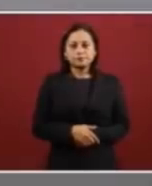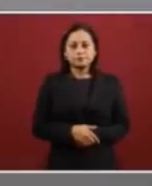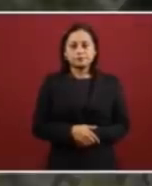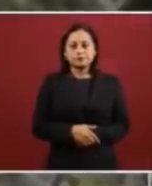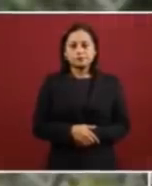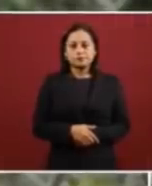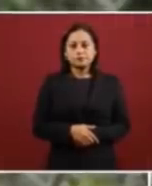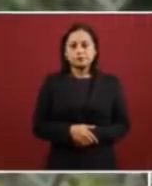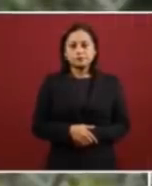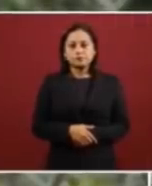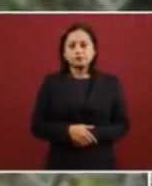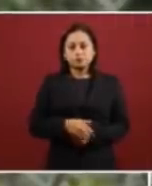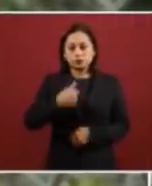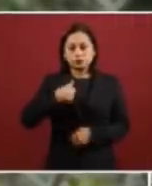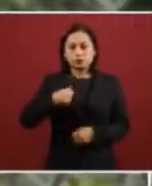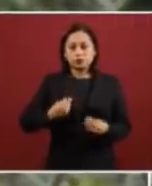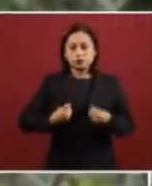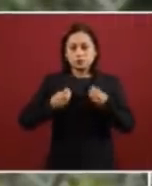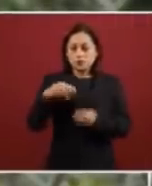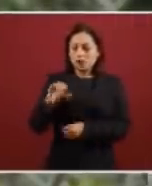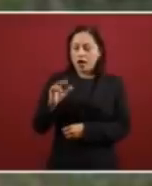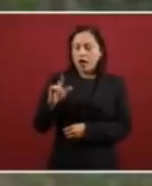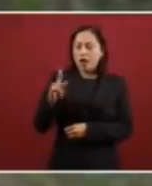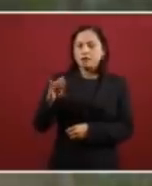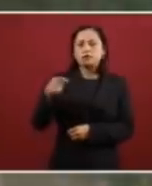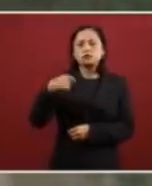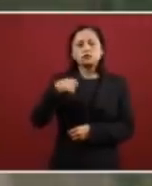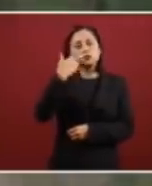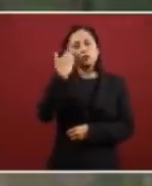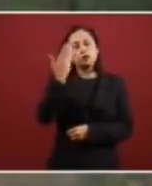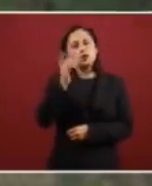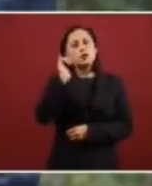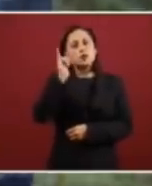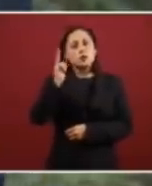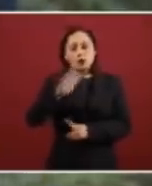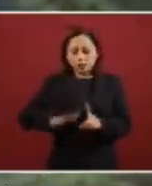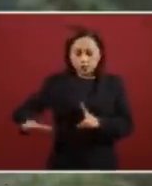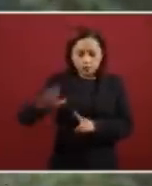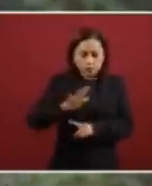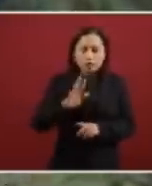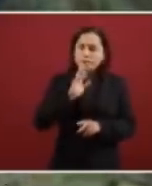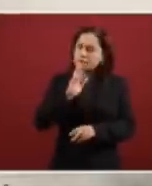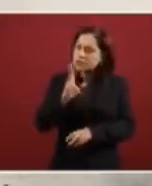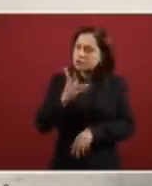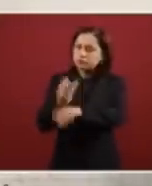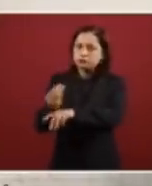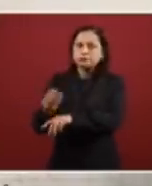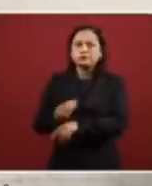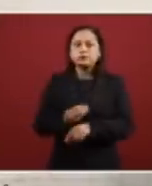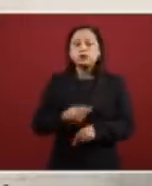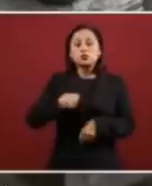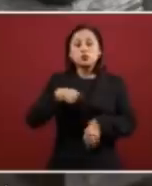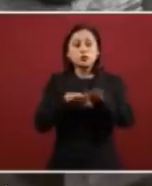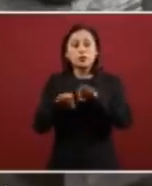como habitante aquí de calakmul me gustaría que mejorará las infraestructuras que ya existen y mi trabajo con las abejas no